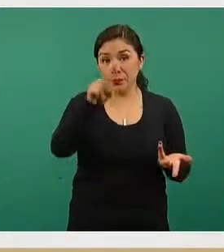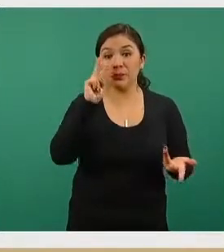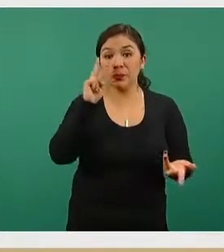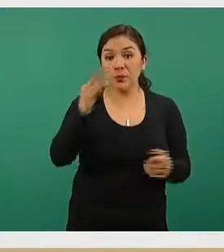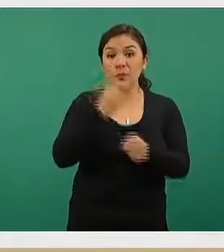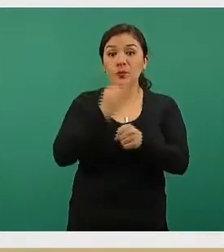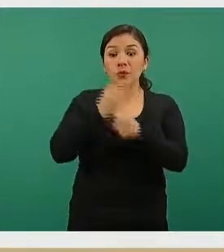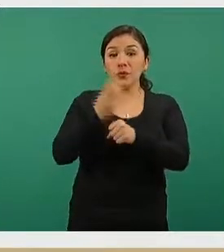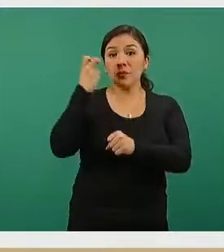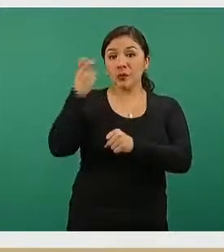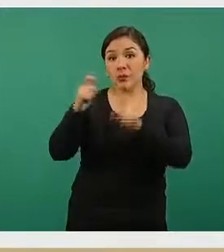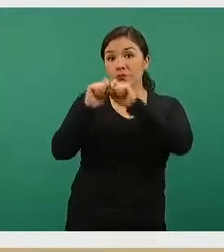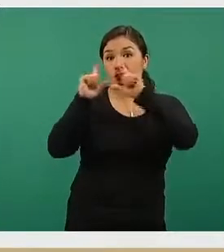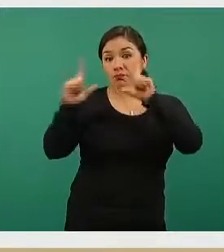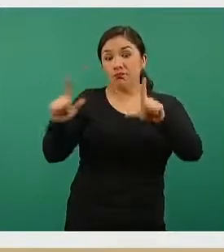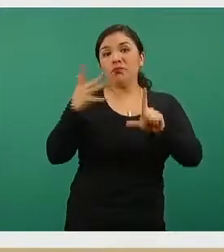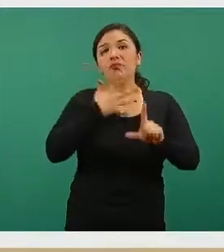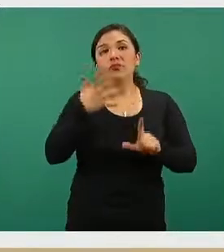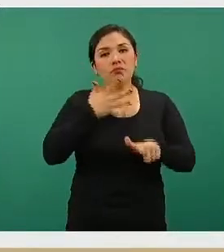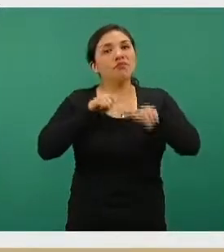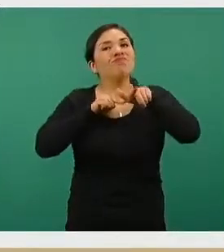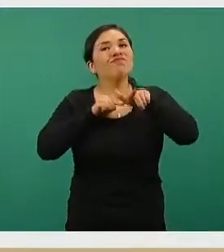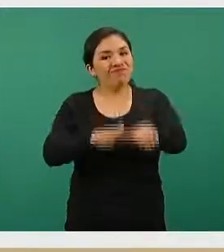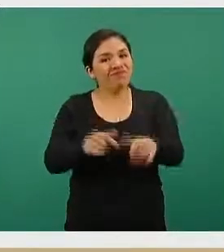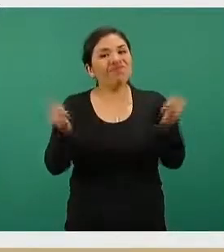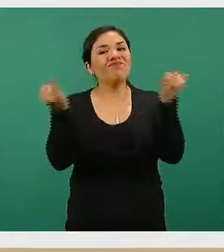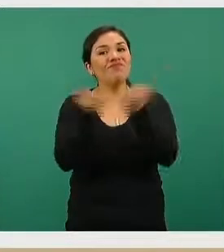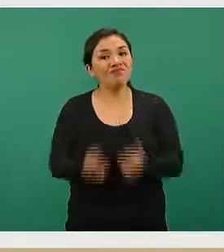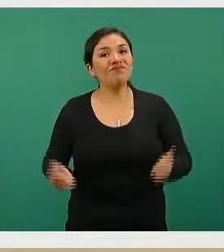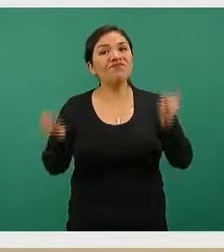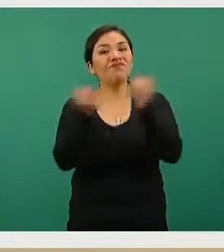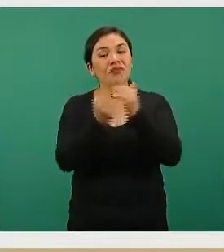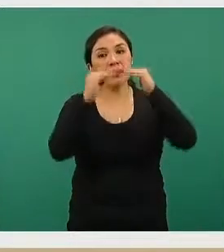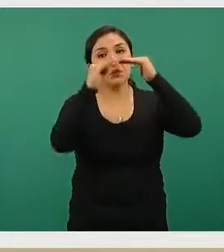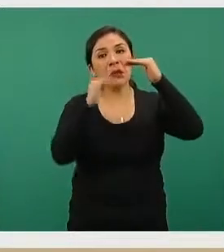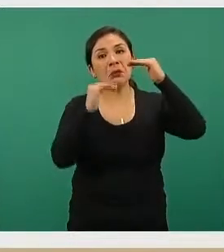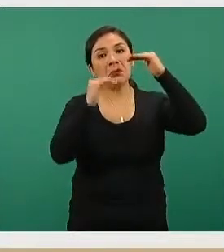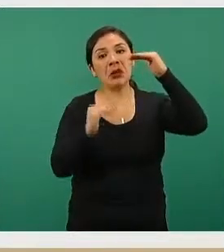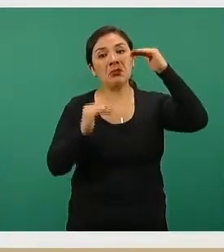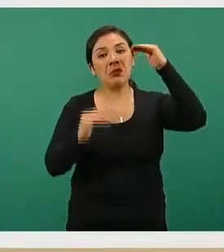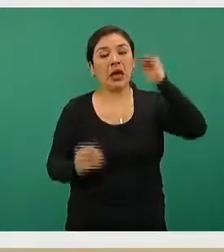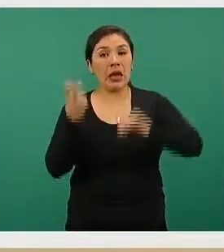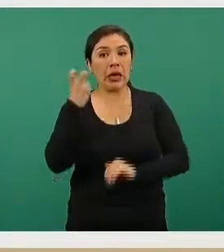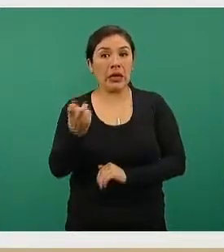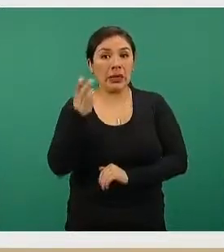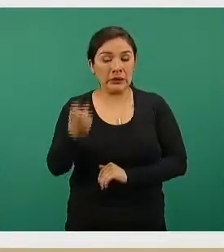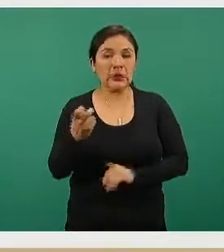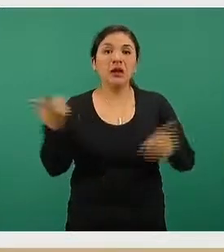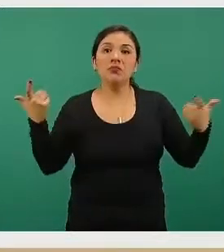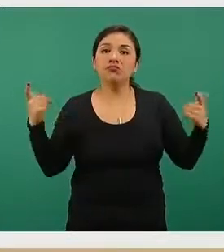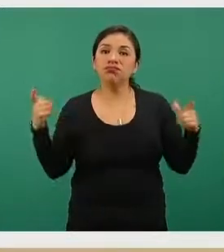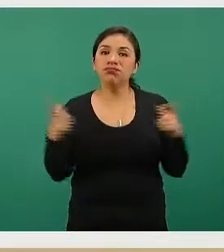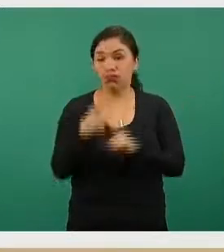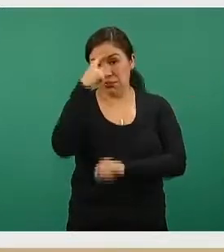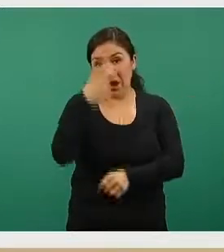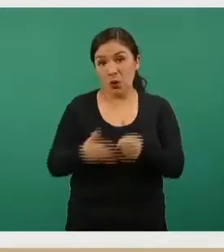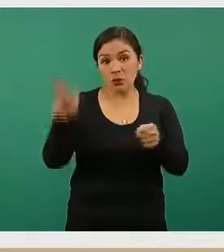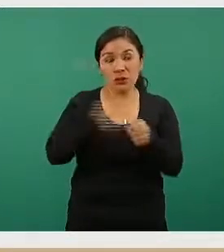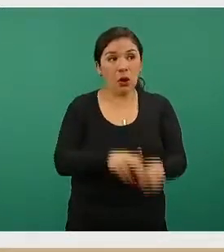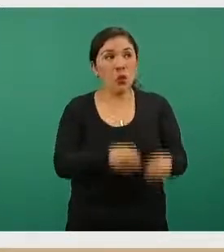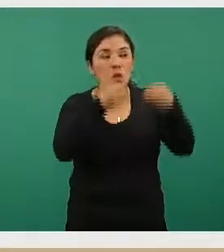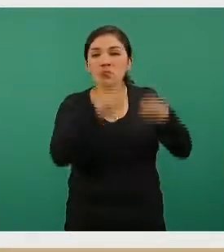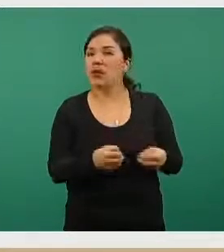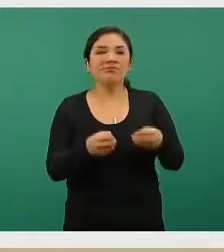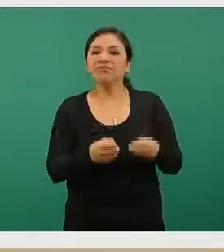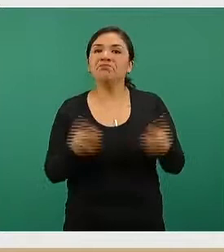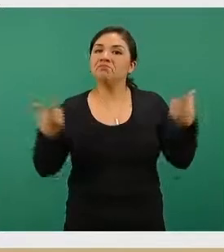la gráfica claramente cómo continúa también marcándose esta tendencia descendente en la ocupación, y